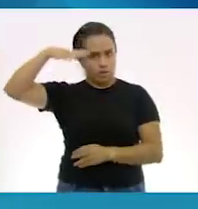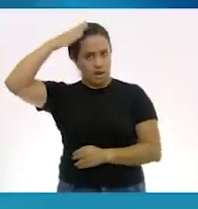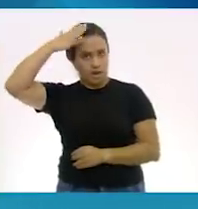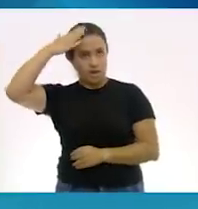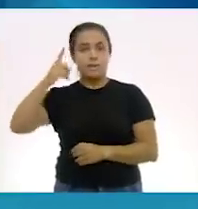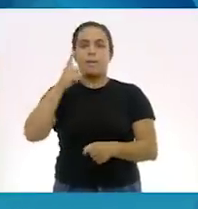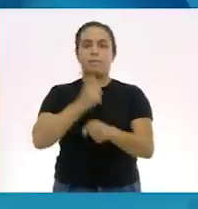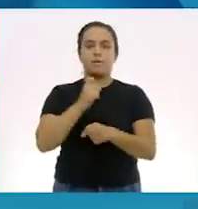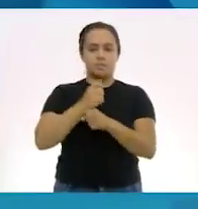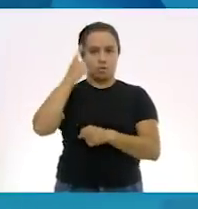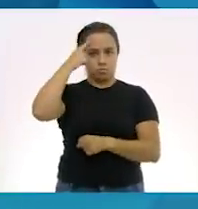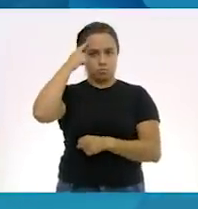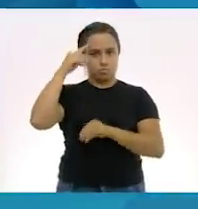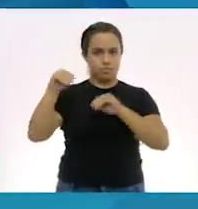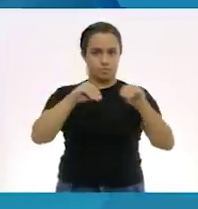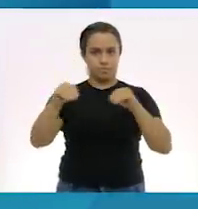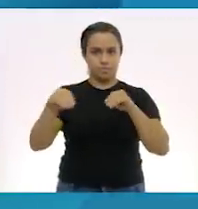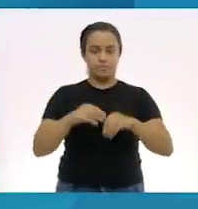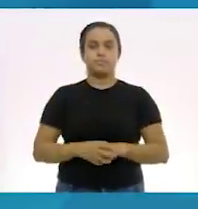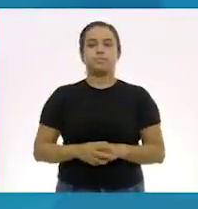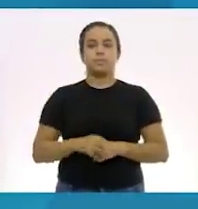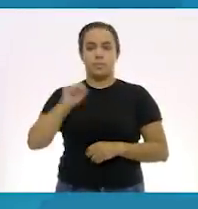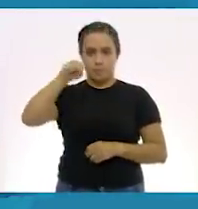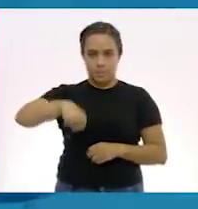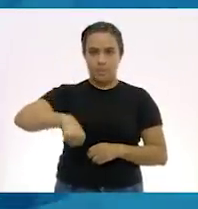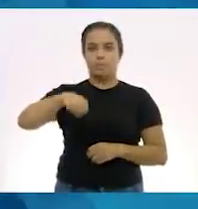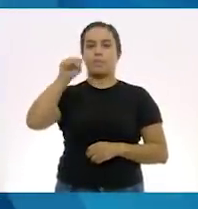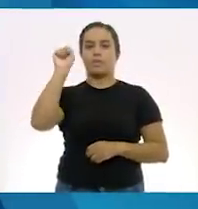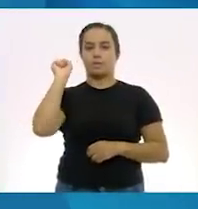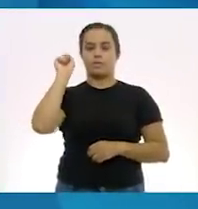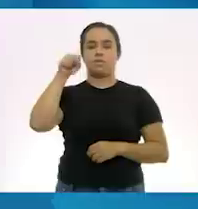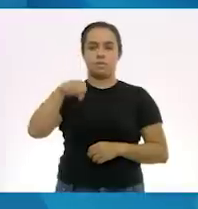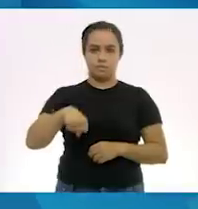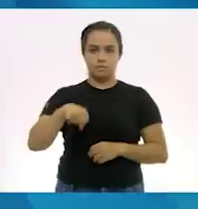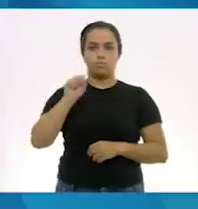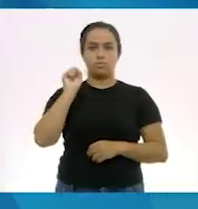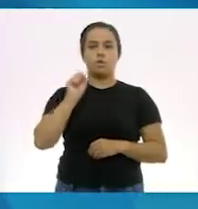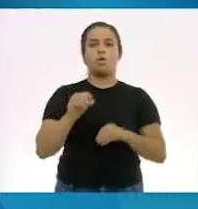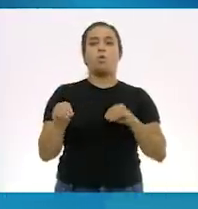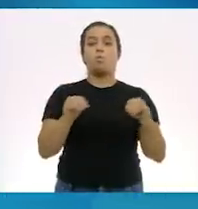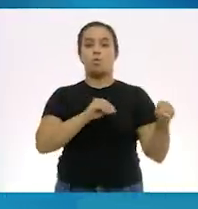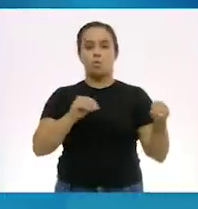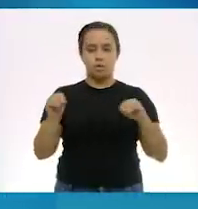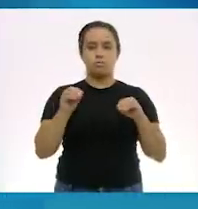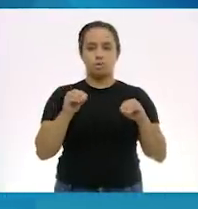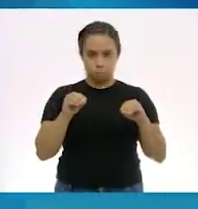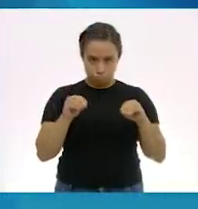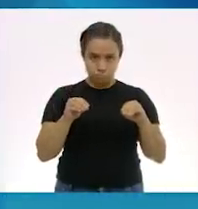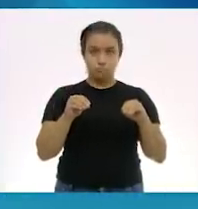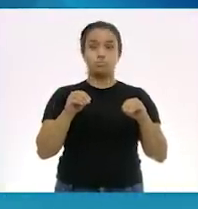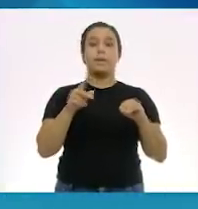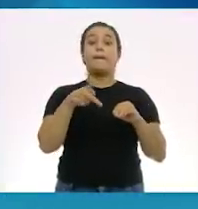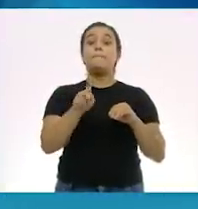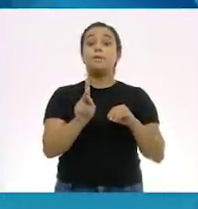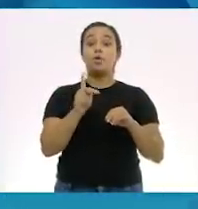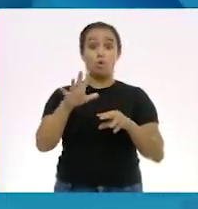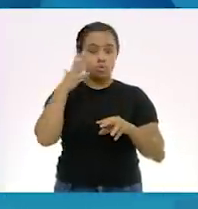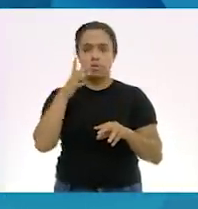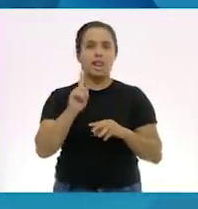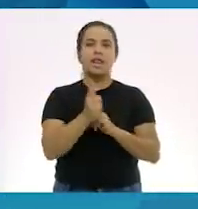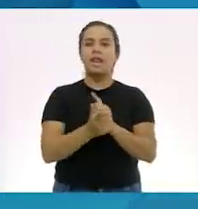¿no? Exacto. Sí, entonces, claro, claro. Vamos a hacer el siguiente calentamiento con el siguiente videoclip. Bueno, pues es muy importante que antes de